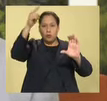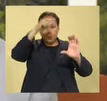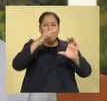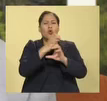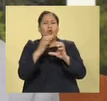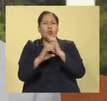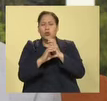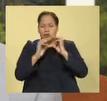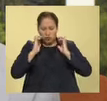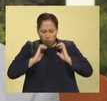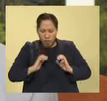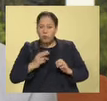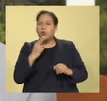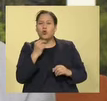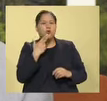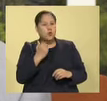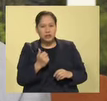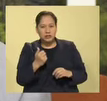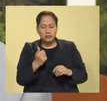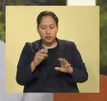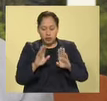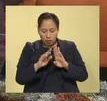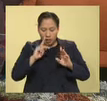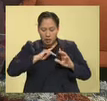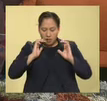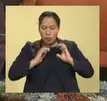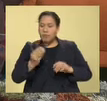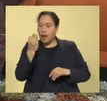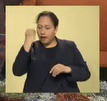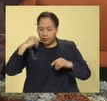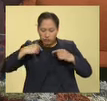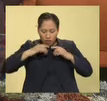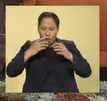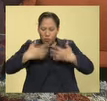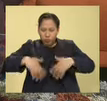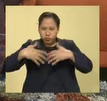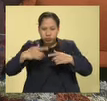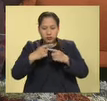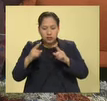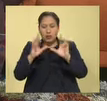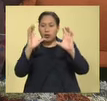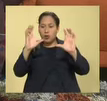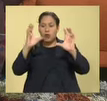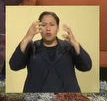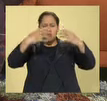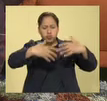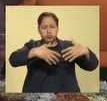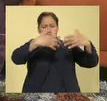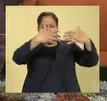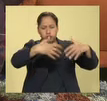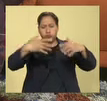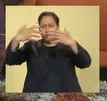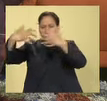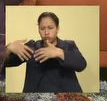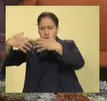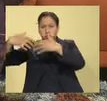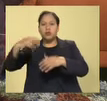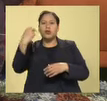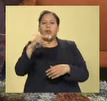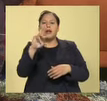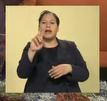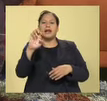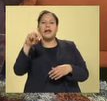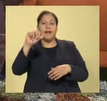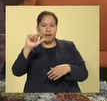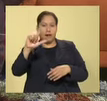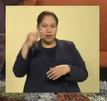tóxicos de nuestro organismo que produce nuestro metabolismo. Esto, la función renal, así dicho a grandes